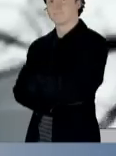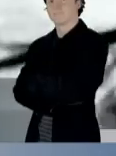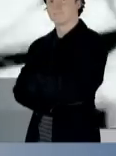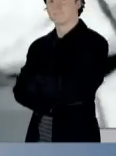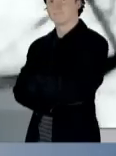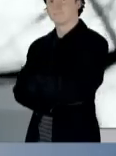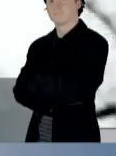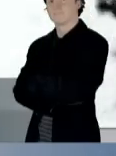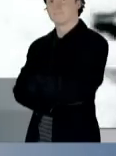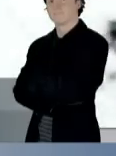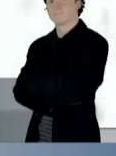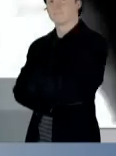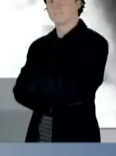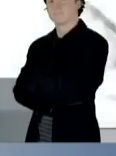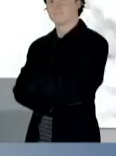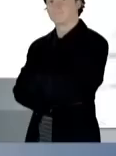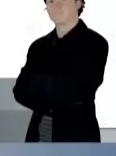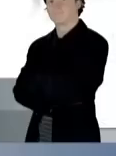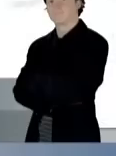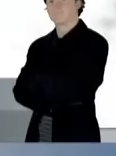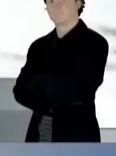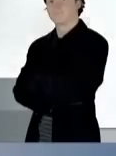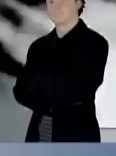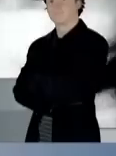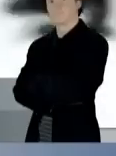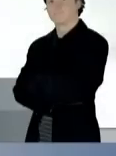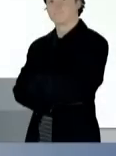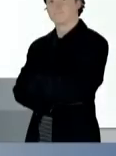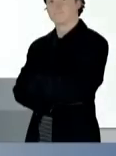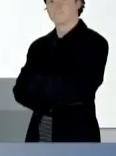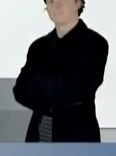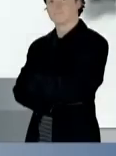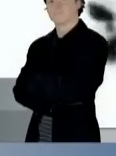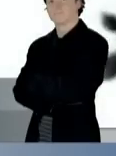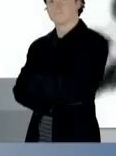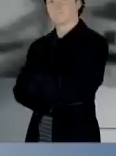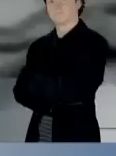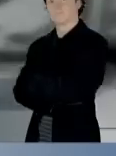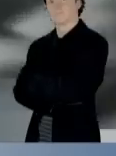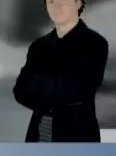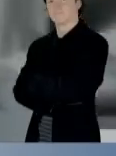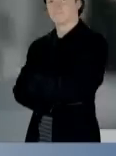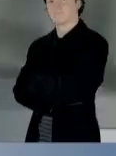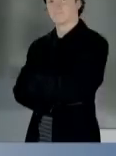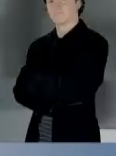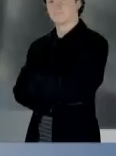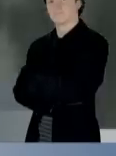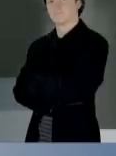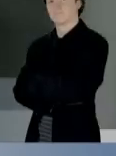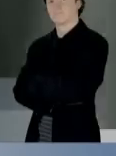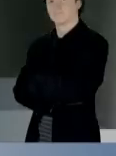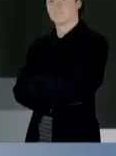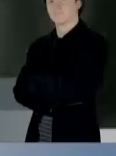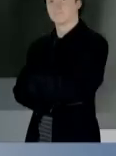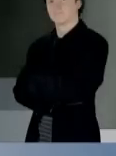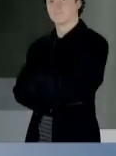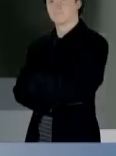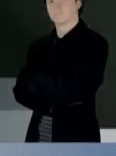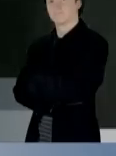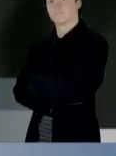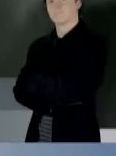golpe pero finalmente podría transformarse en un debate más de polarización más que llegar a acuerdos comunes de lo que a ver yo creo que